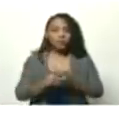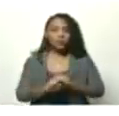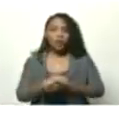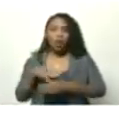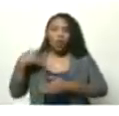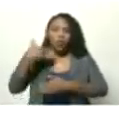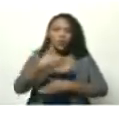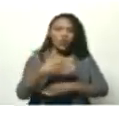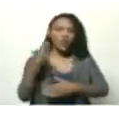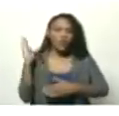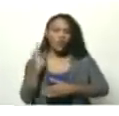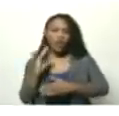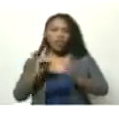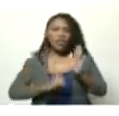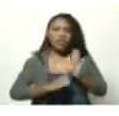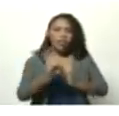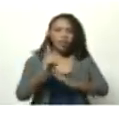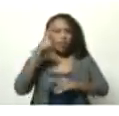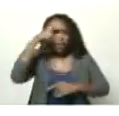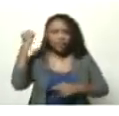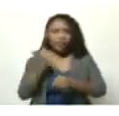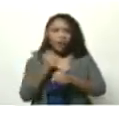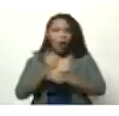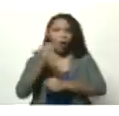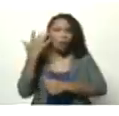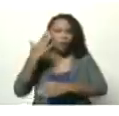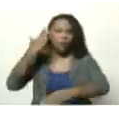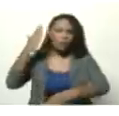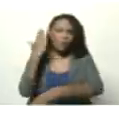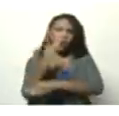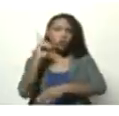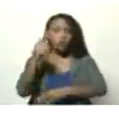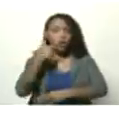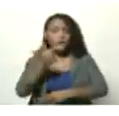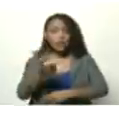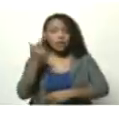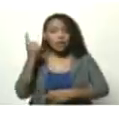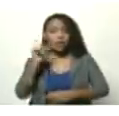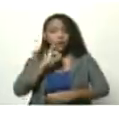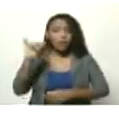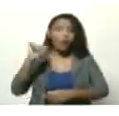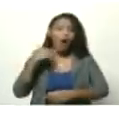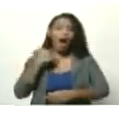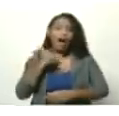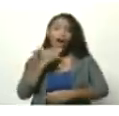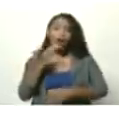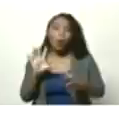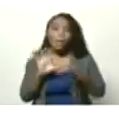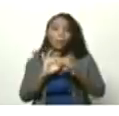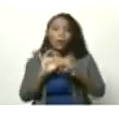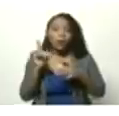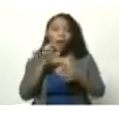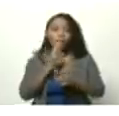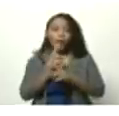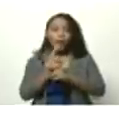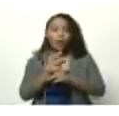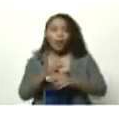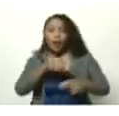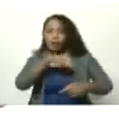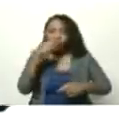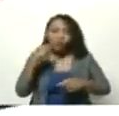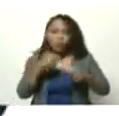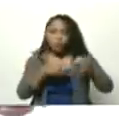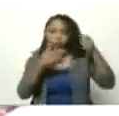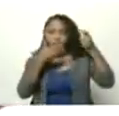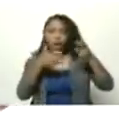desarrollando esta operación Mano de Hierro y, a su vez, si lo que usted acaba de anunciar tiene alguna vinculación con la red de narcotráfico que fue capturada el